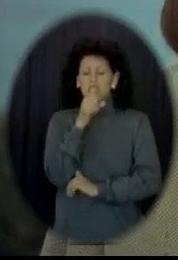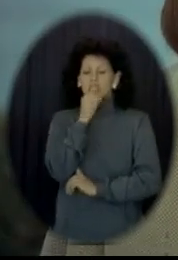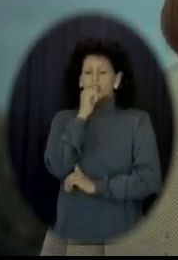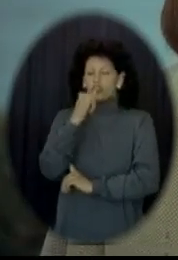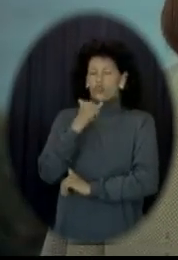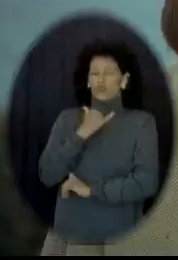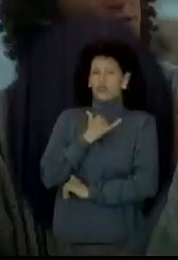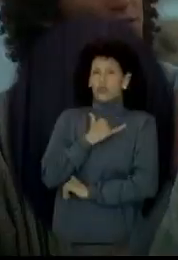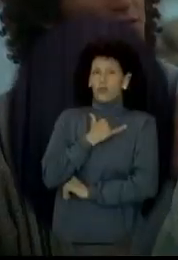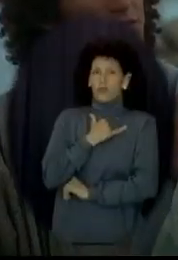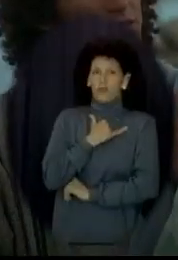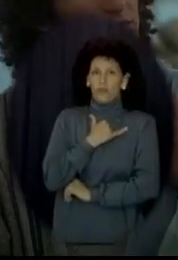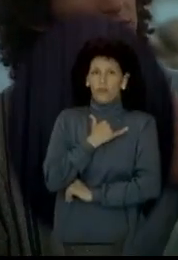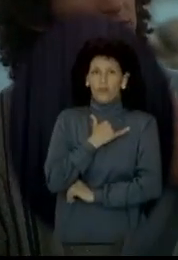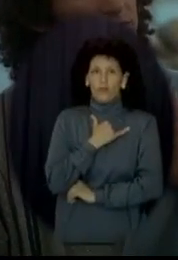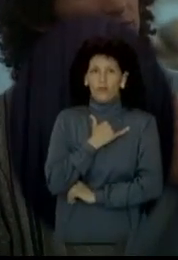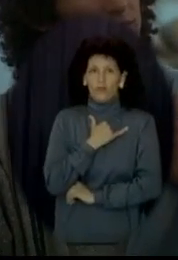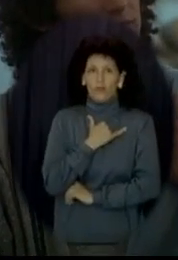¿Quién piensan que soy?